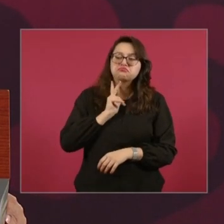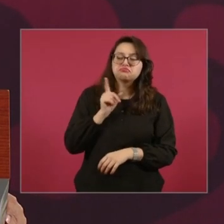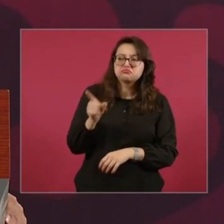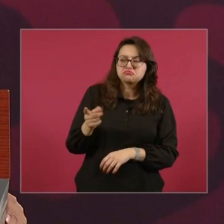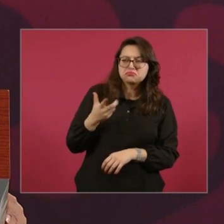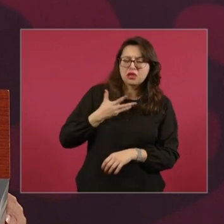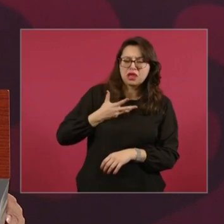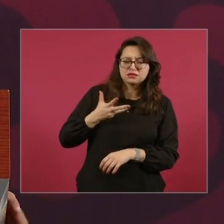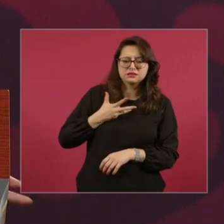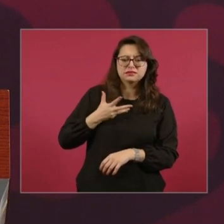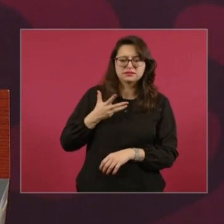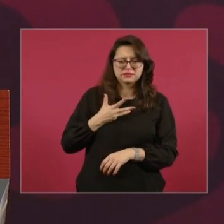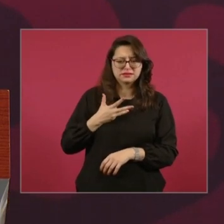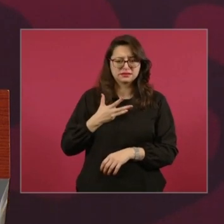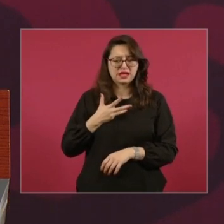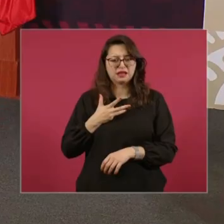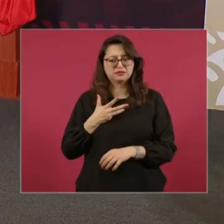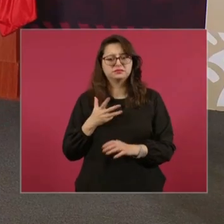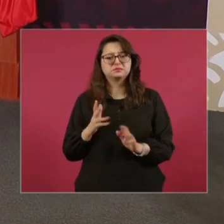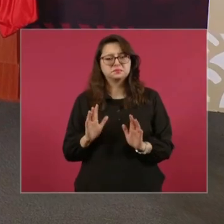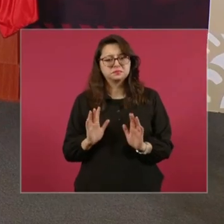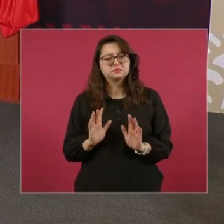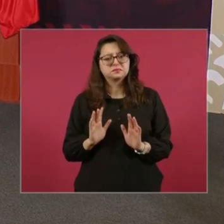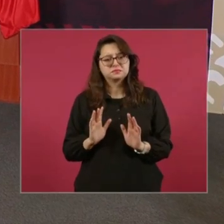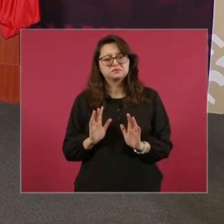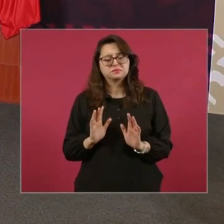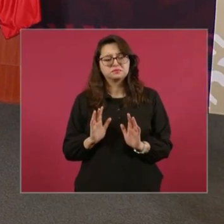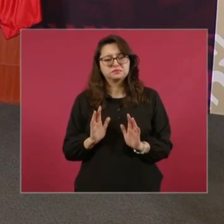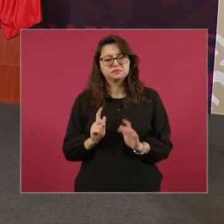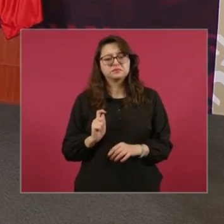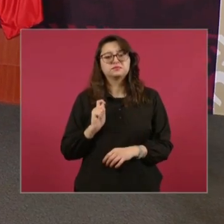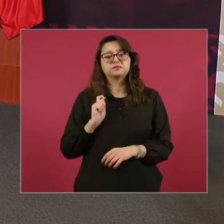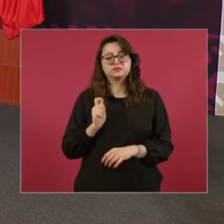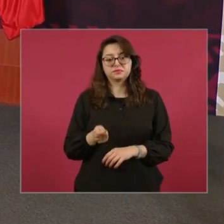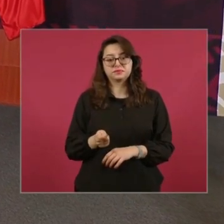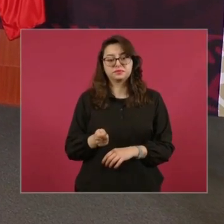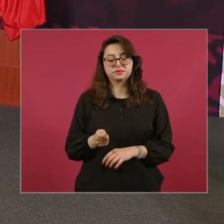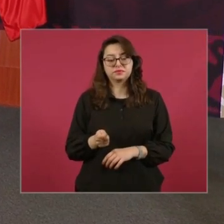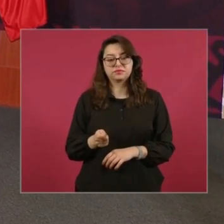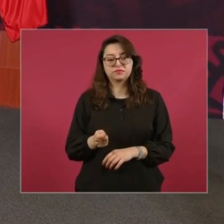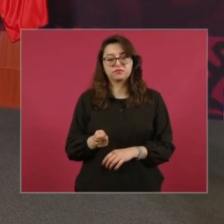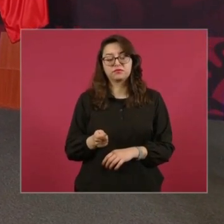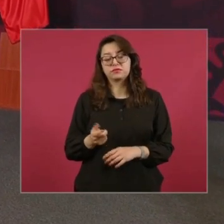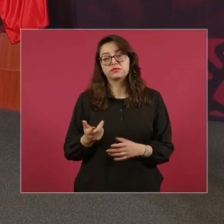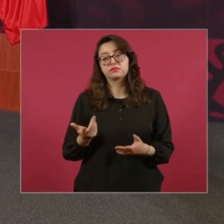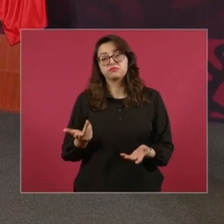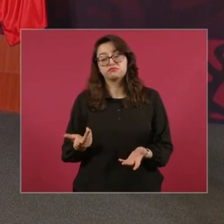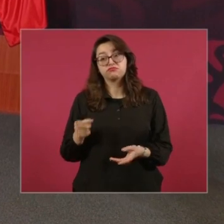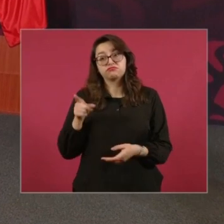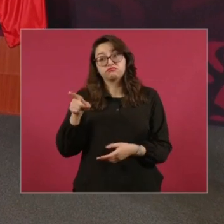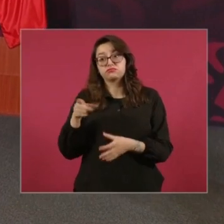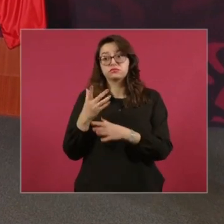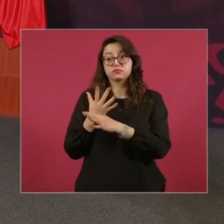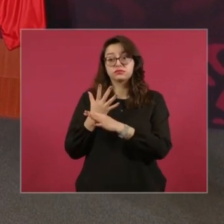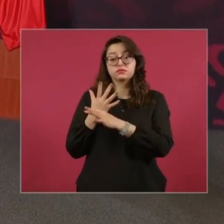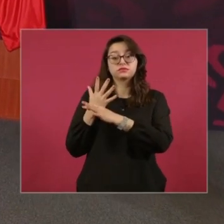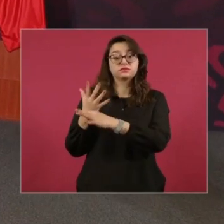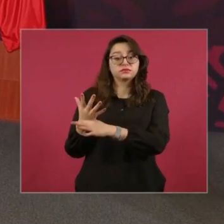va a significar el que se extraigan